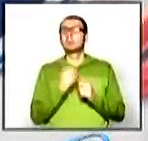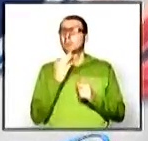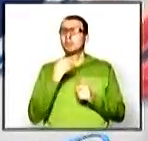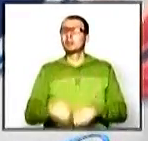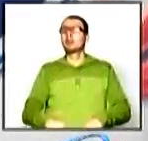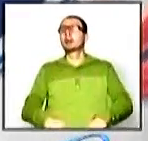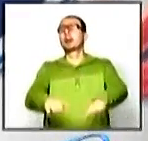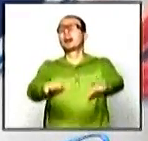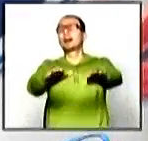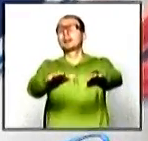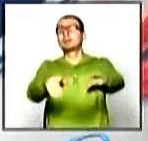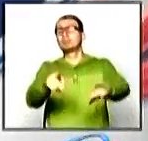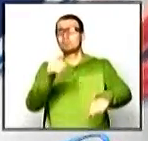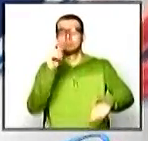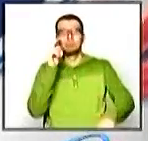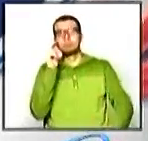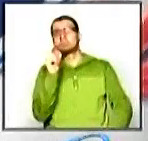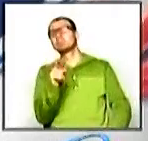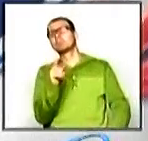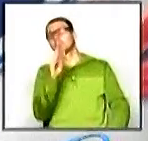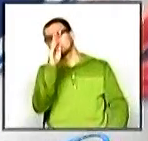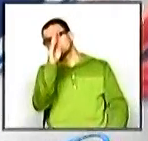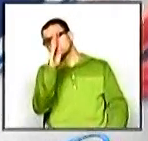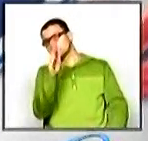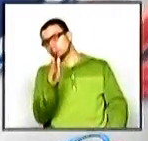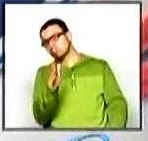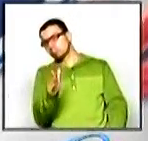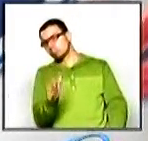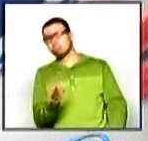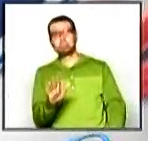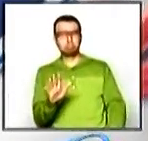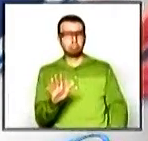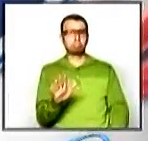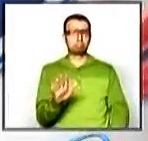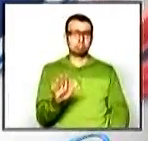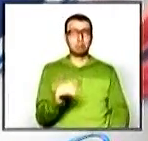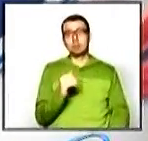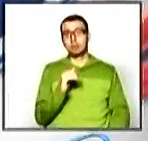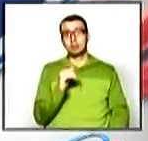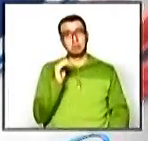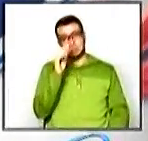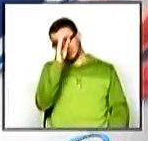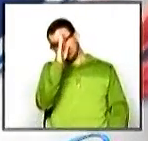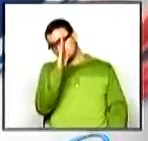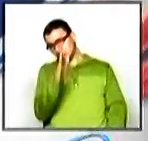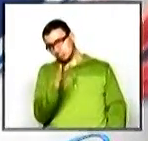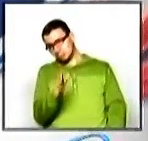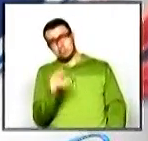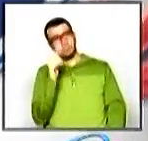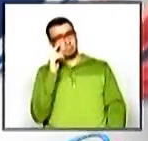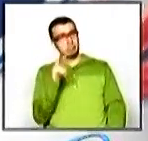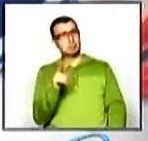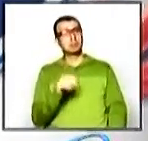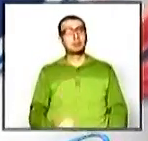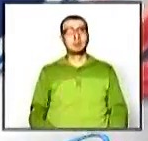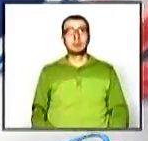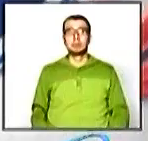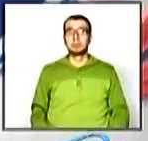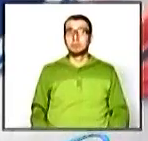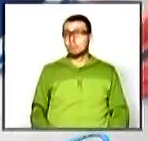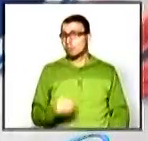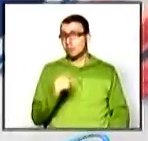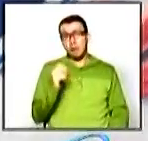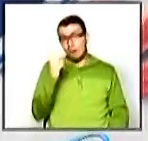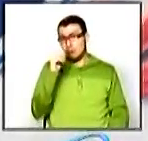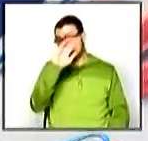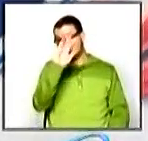frente, ¿sí? Ahí en pantalla podemos ver perfectamente esa línea de la espalda, podemos ver esa línea de la columna. Vamos